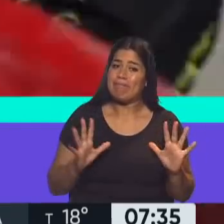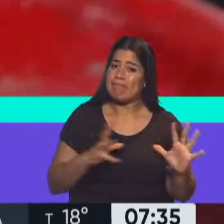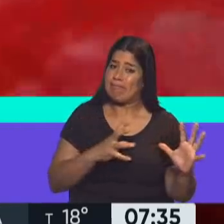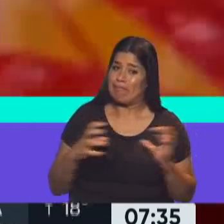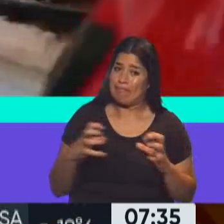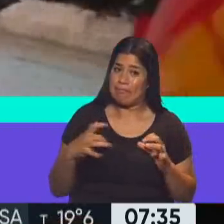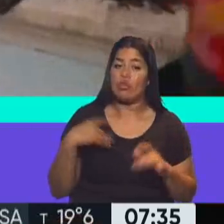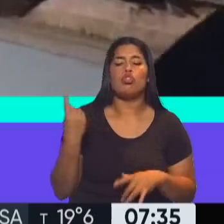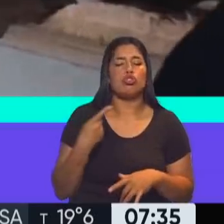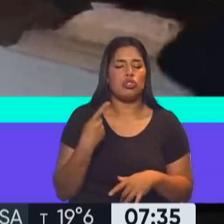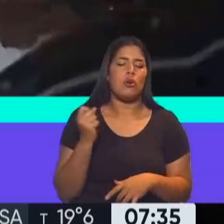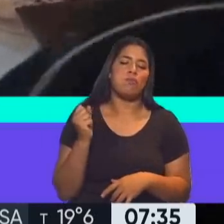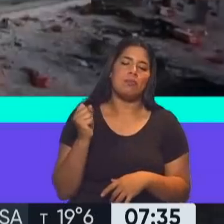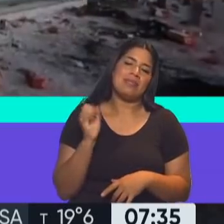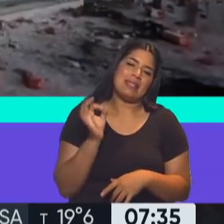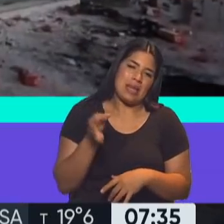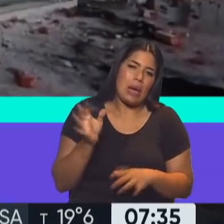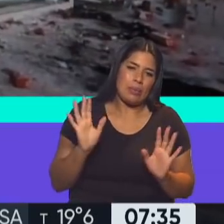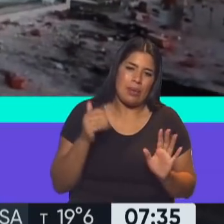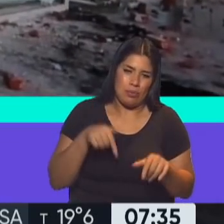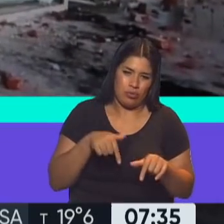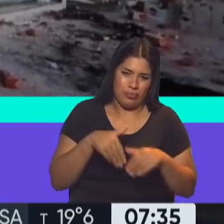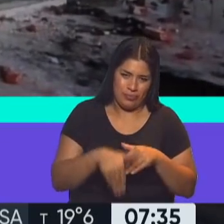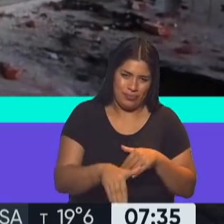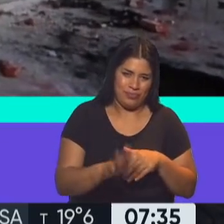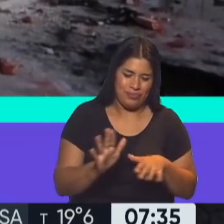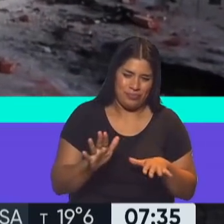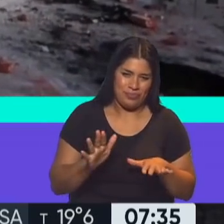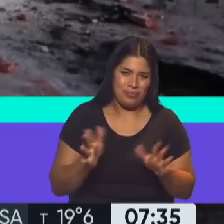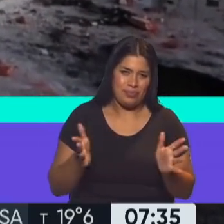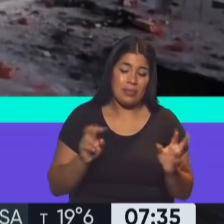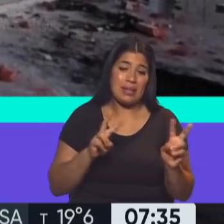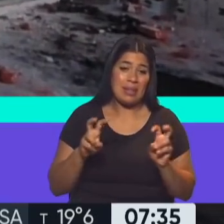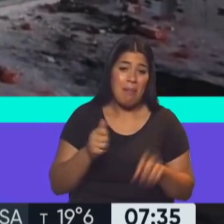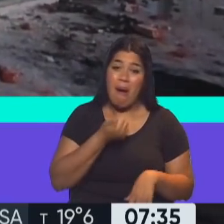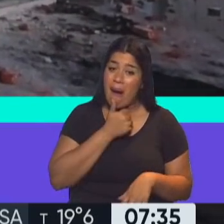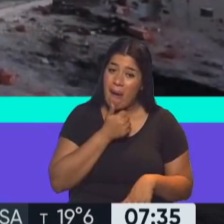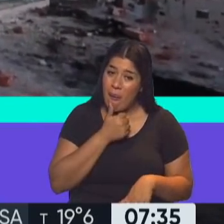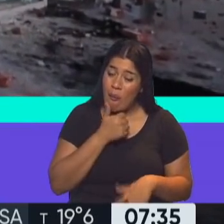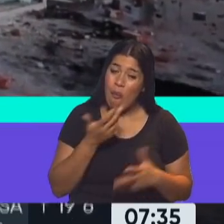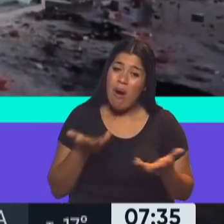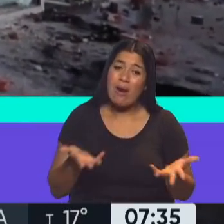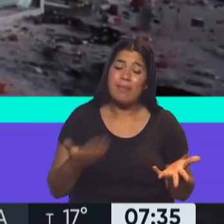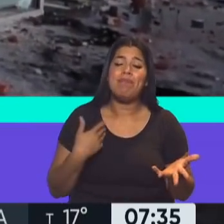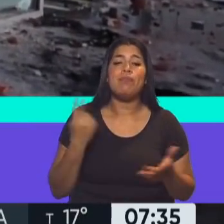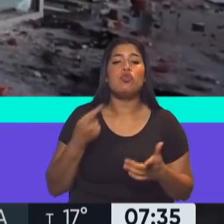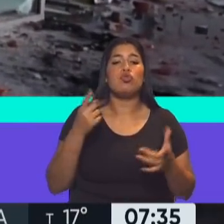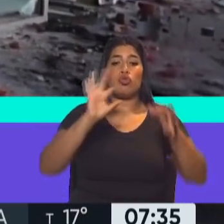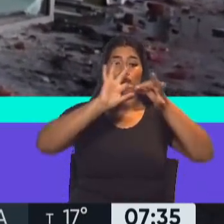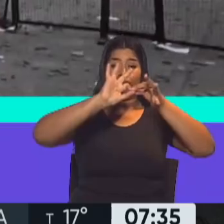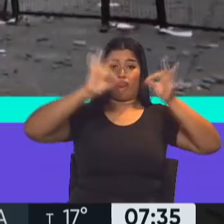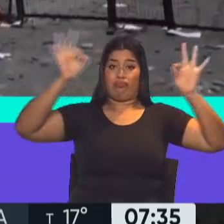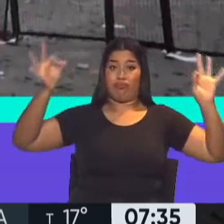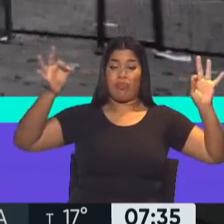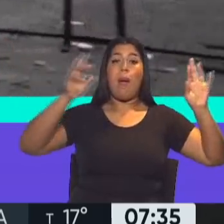las asambleas y los movimientos que venimos hace años trabajando la cuestión del agua. Habíamos convocado bajo el lema Paz y Agua